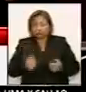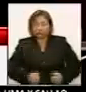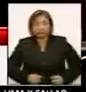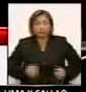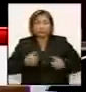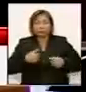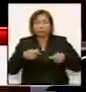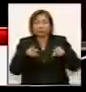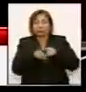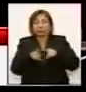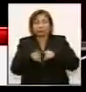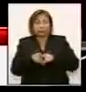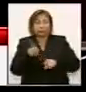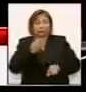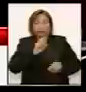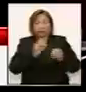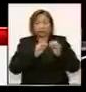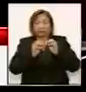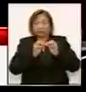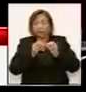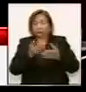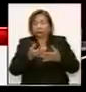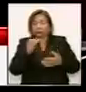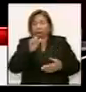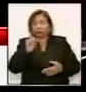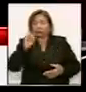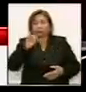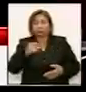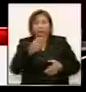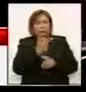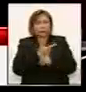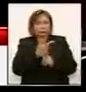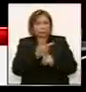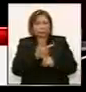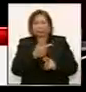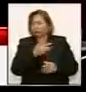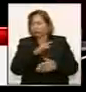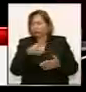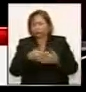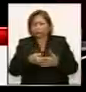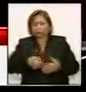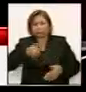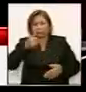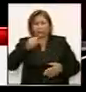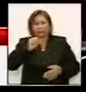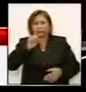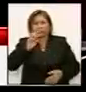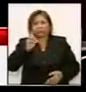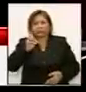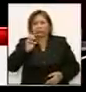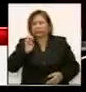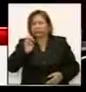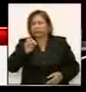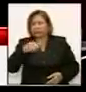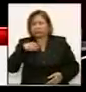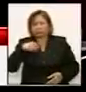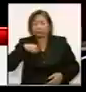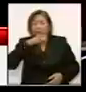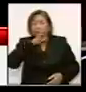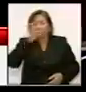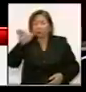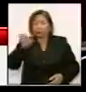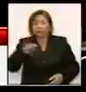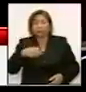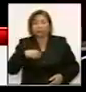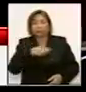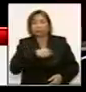el mismo problema que sufren ellos. No pueden solucionarlo de San Juan del Urigancho. Me parece muy bien que hayan sacado a todo el directorio de Sedapal. Yo estoy 3 días metido con la ministra de